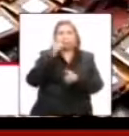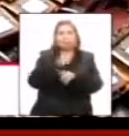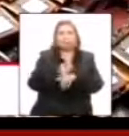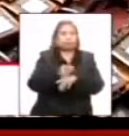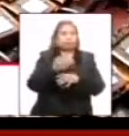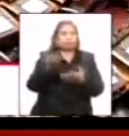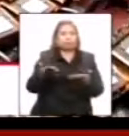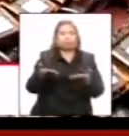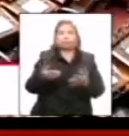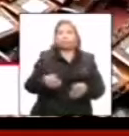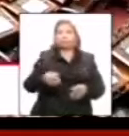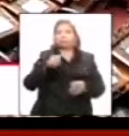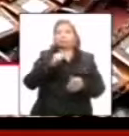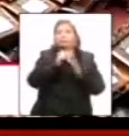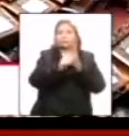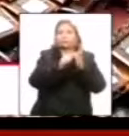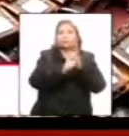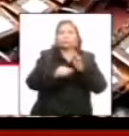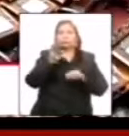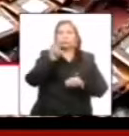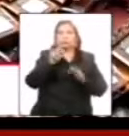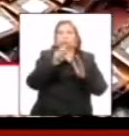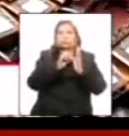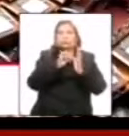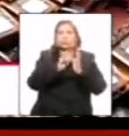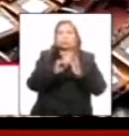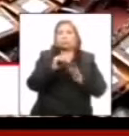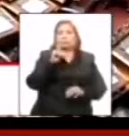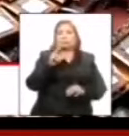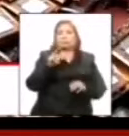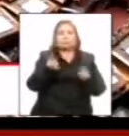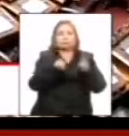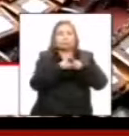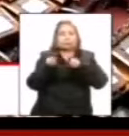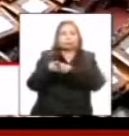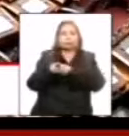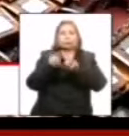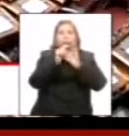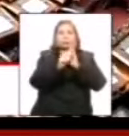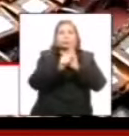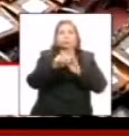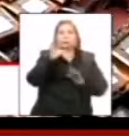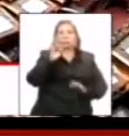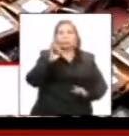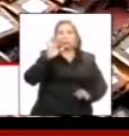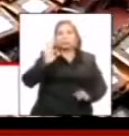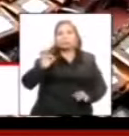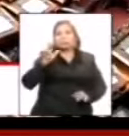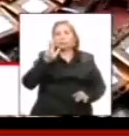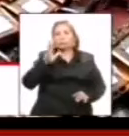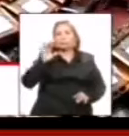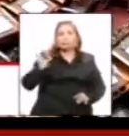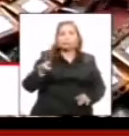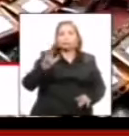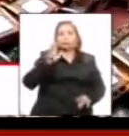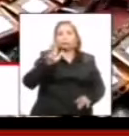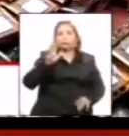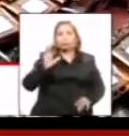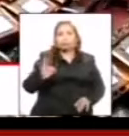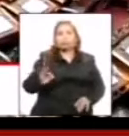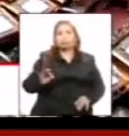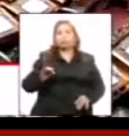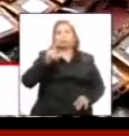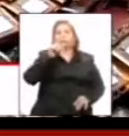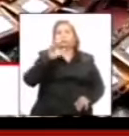infracción al artículo 2, inciso 2, así como los artículos 7, 9, 38, 39